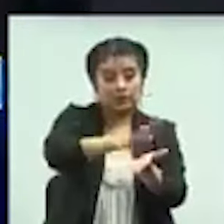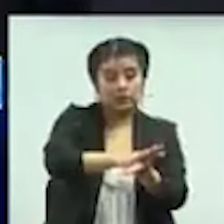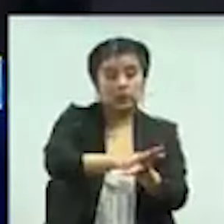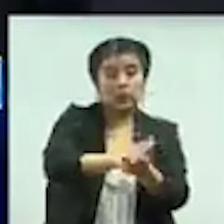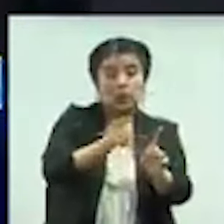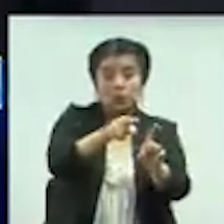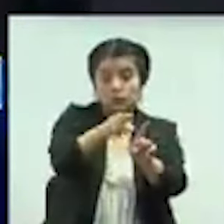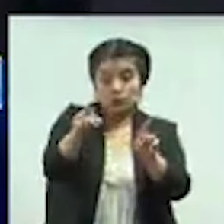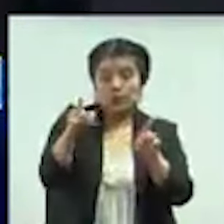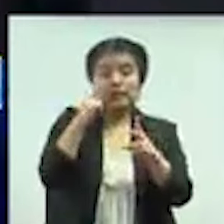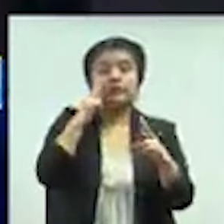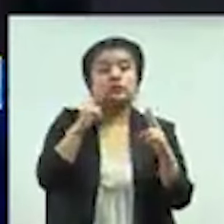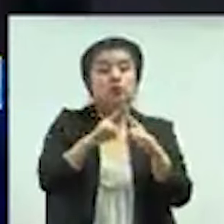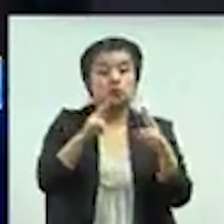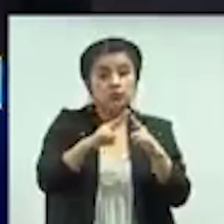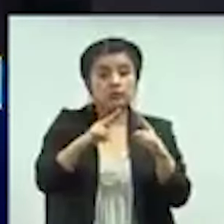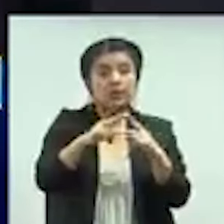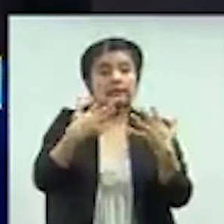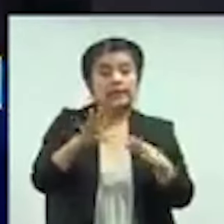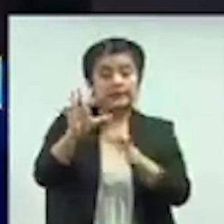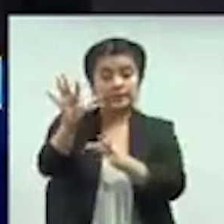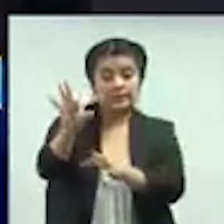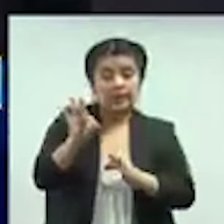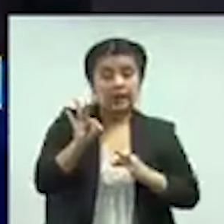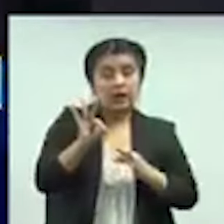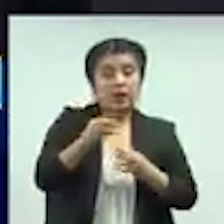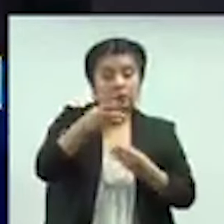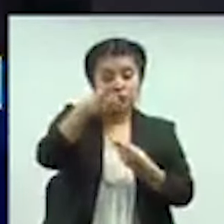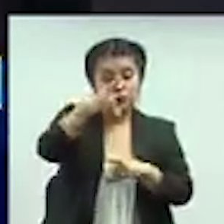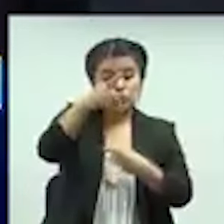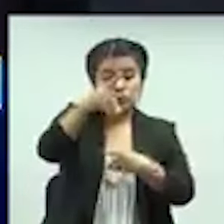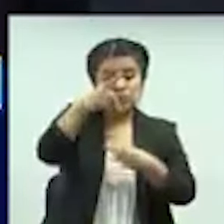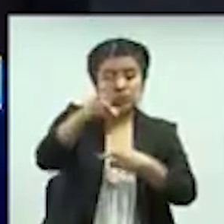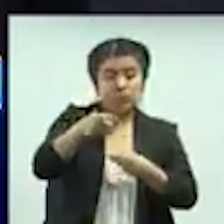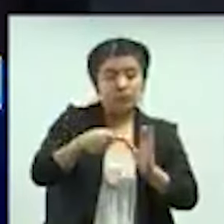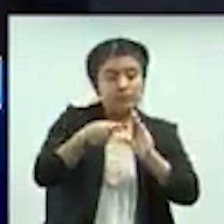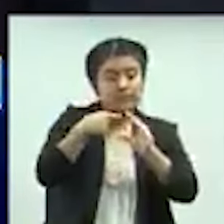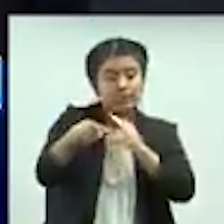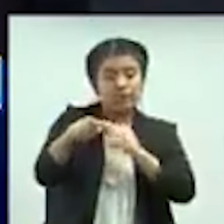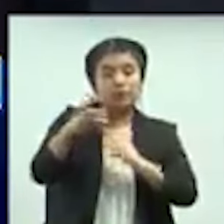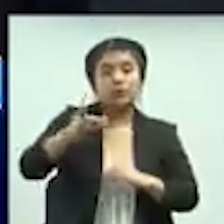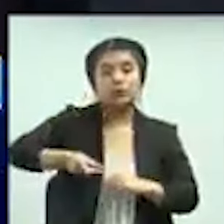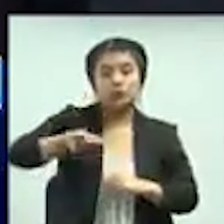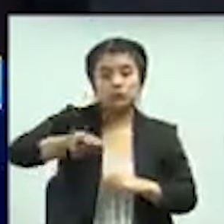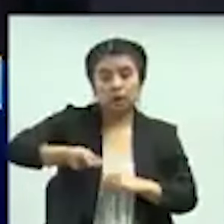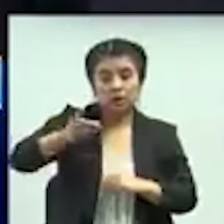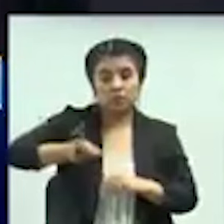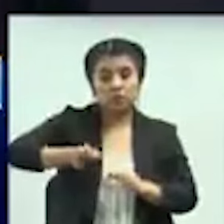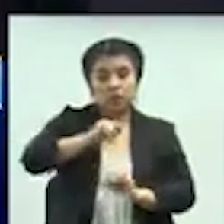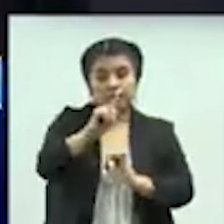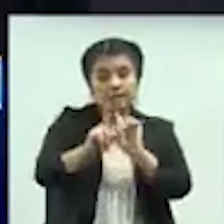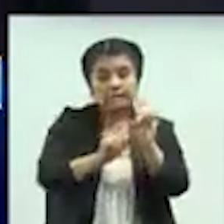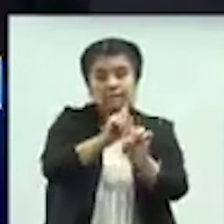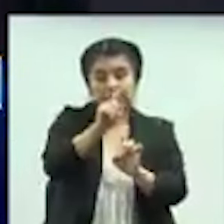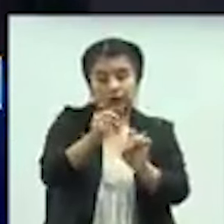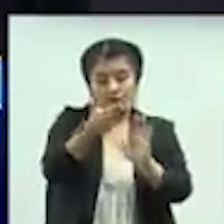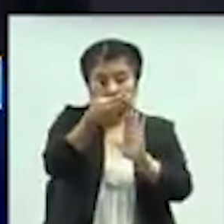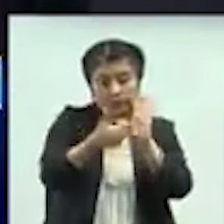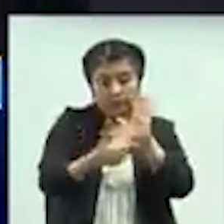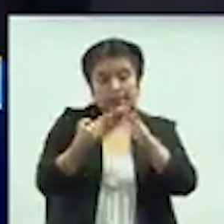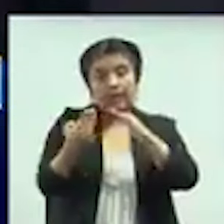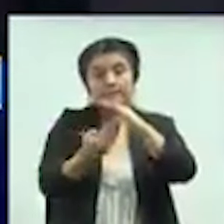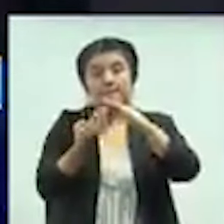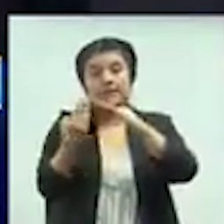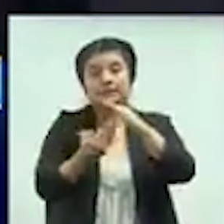hace de su conocimiento que se recibieron varios oficios remitidos por diputados interpelantes con relación a las preguntas